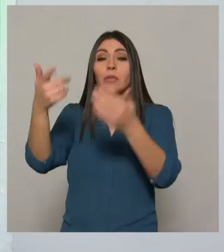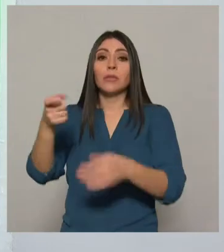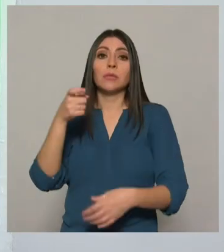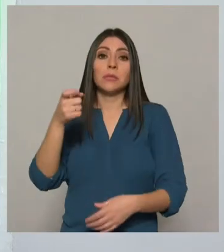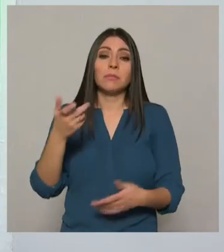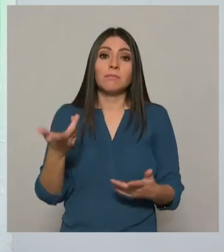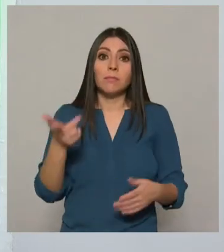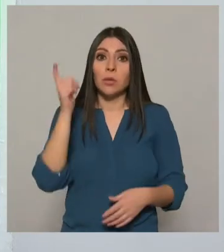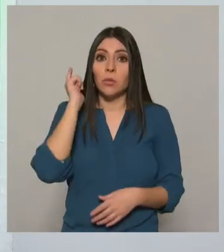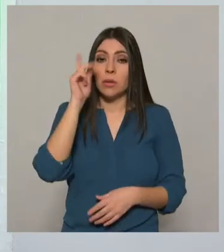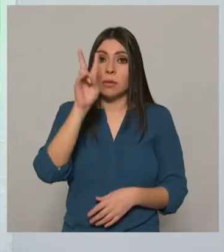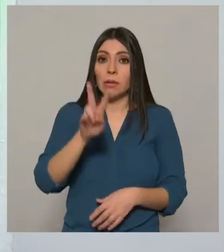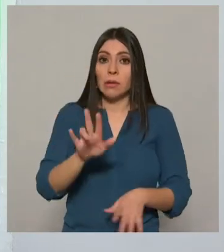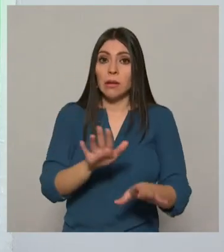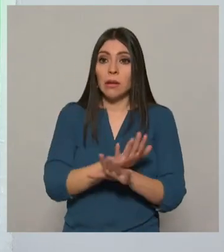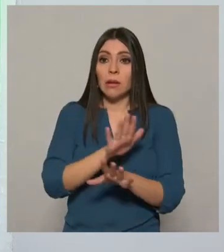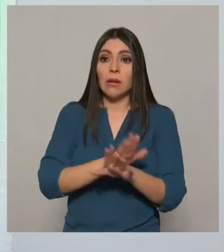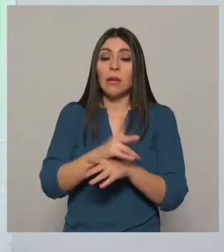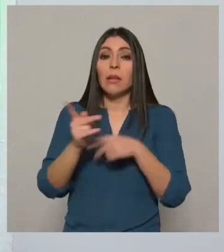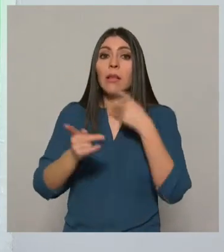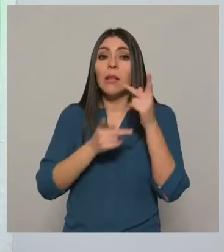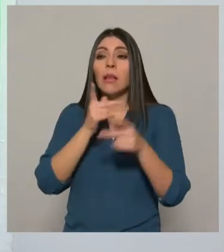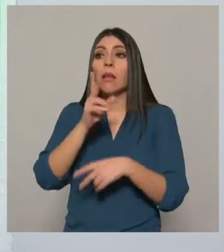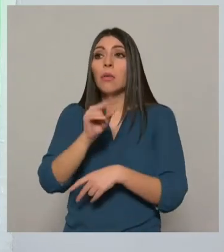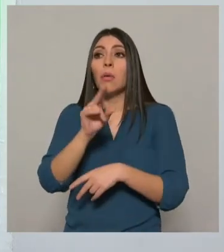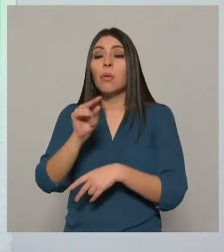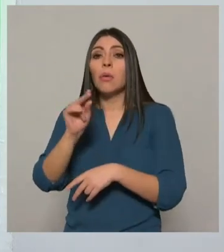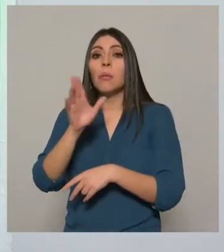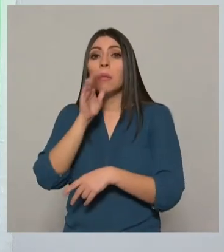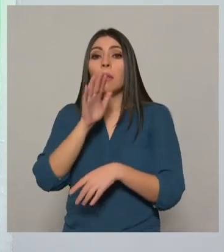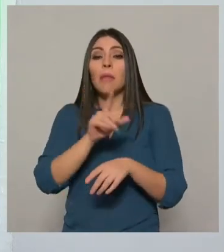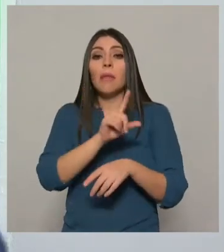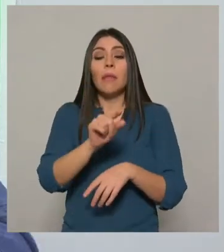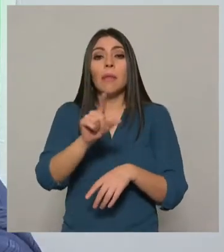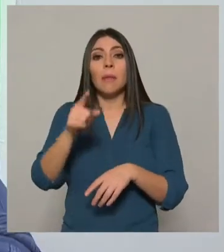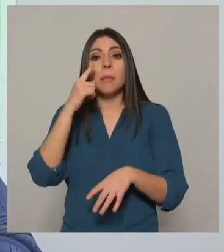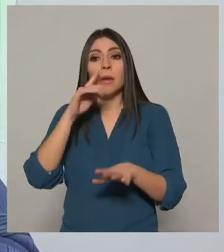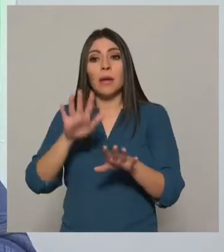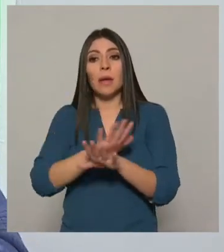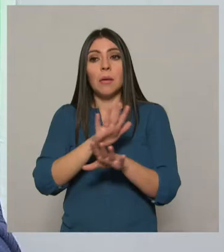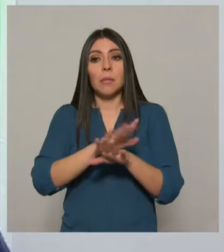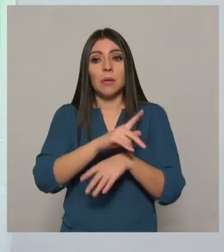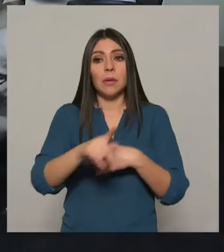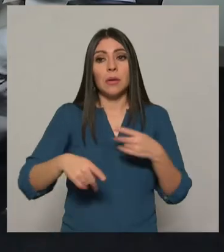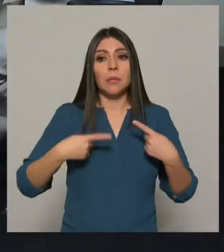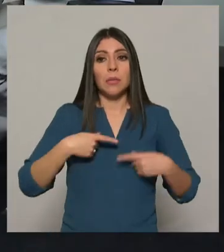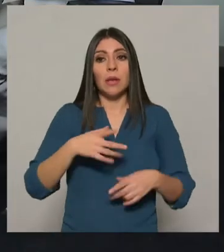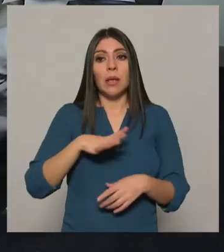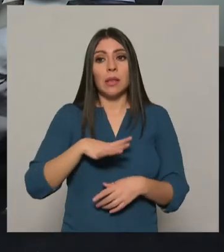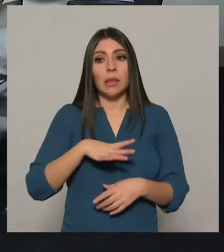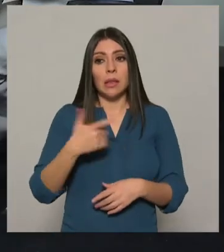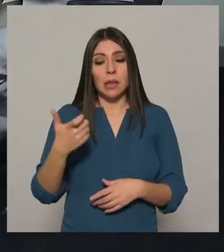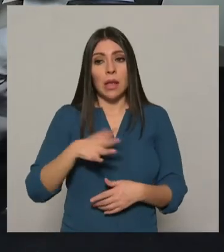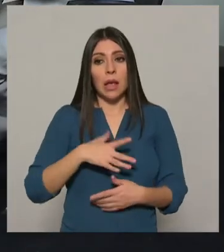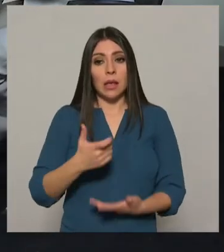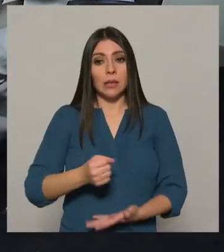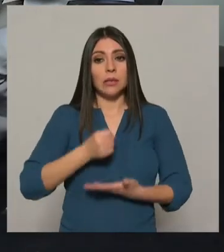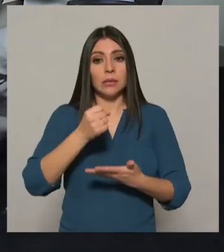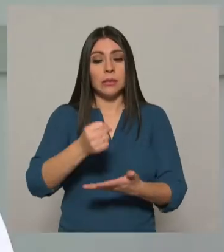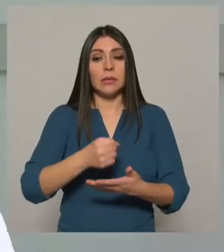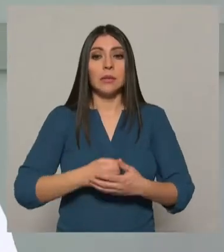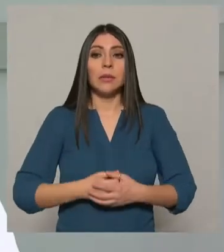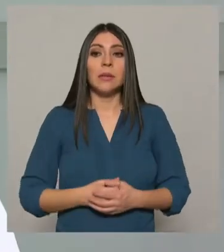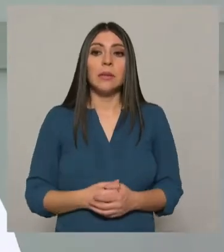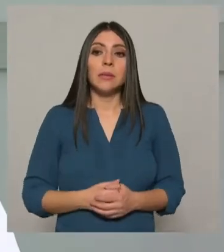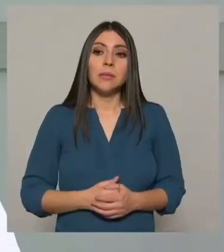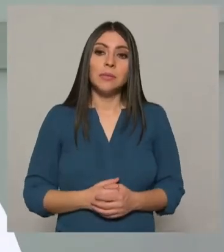mejore la situación y que no haya pretextos para darle resultados a la ciudadanía, porque los recursos ahí los tienen. Diputado. Bien, me